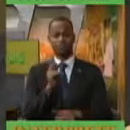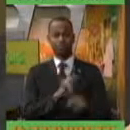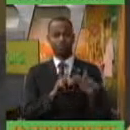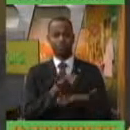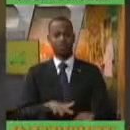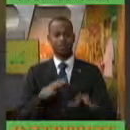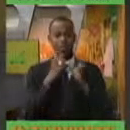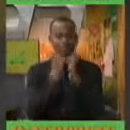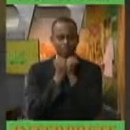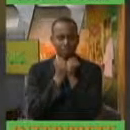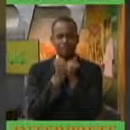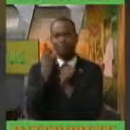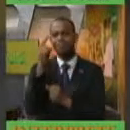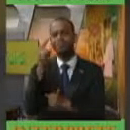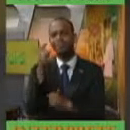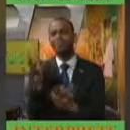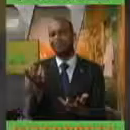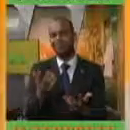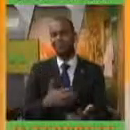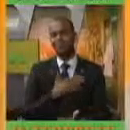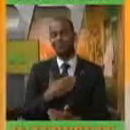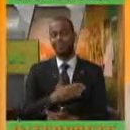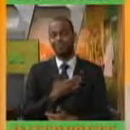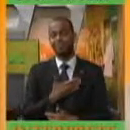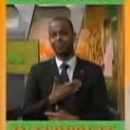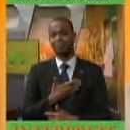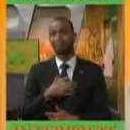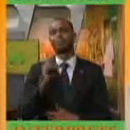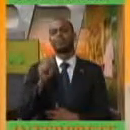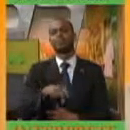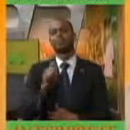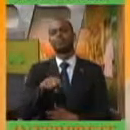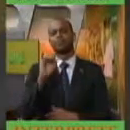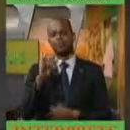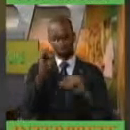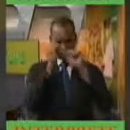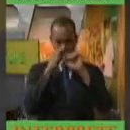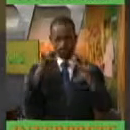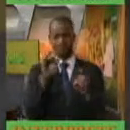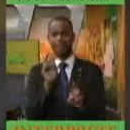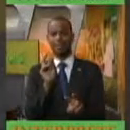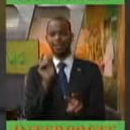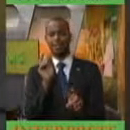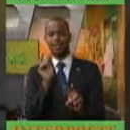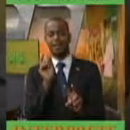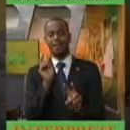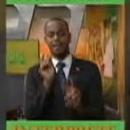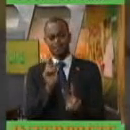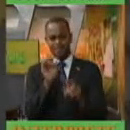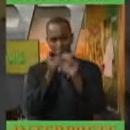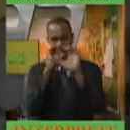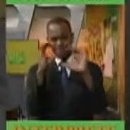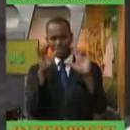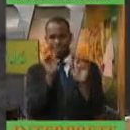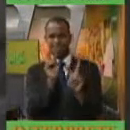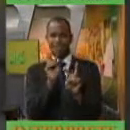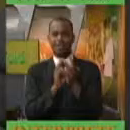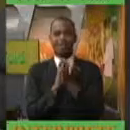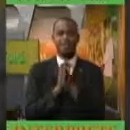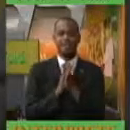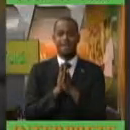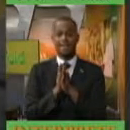para que sean felices. Entonces tiene que ser bajo esa visión que tú has descrito. Tiene que ser ir por